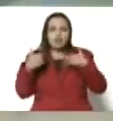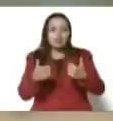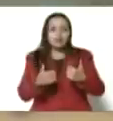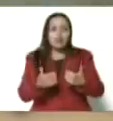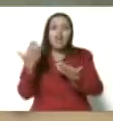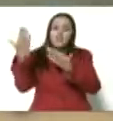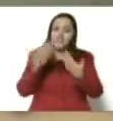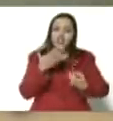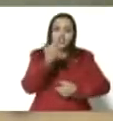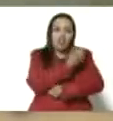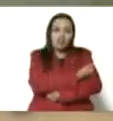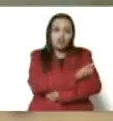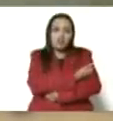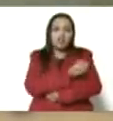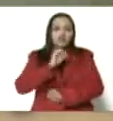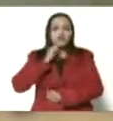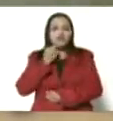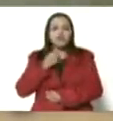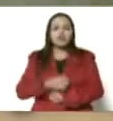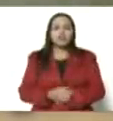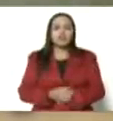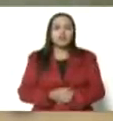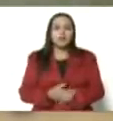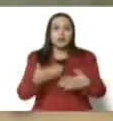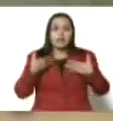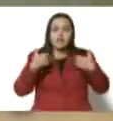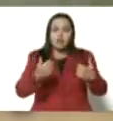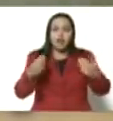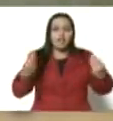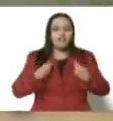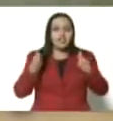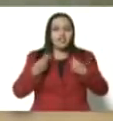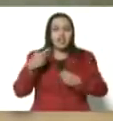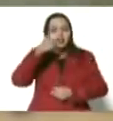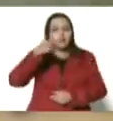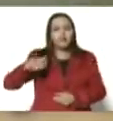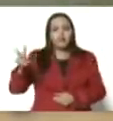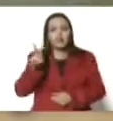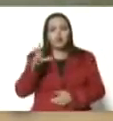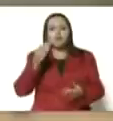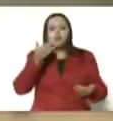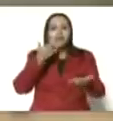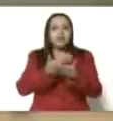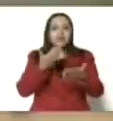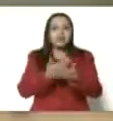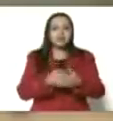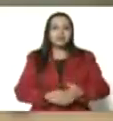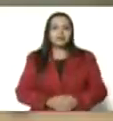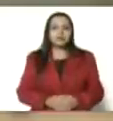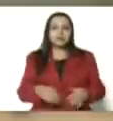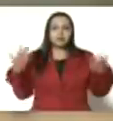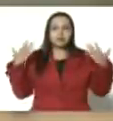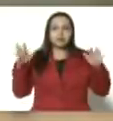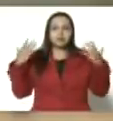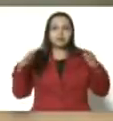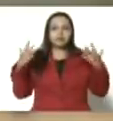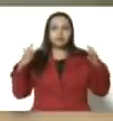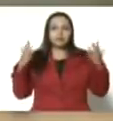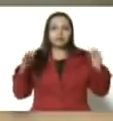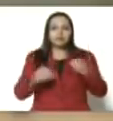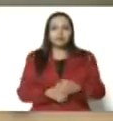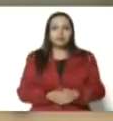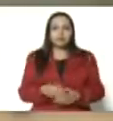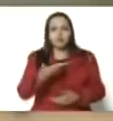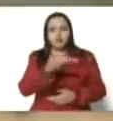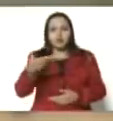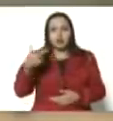vacuna Sputnik V para la salud y para la vida del pueblo de Venezuela. Muchísimas gracias. Señoras y